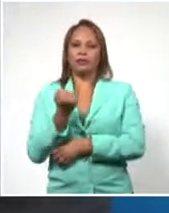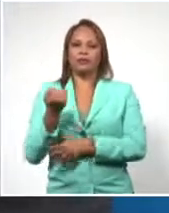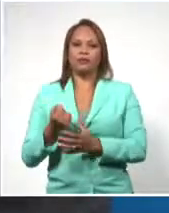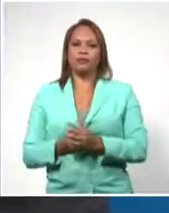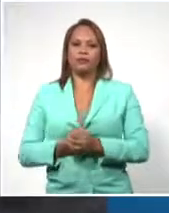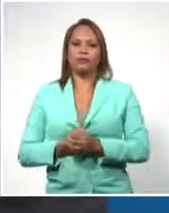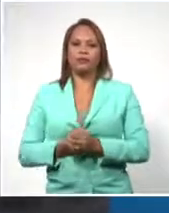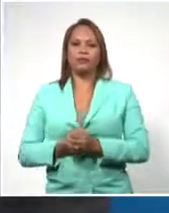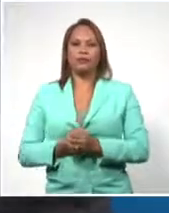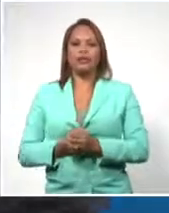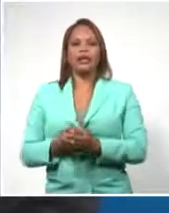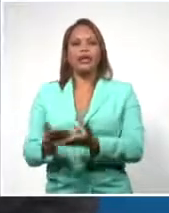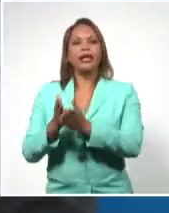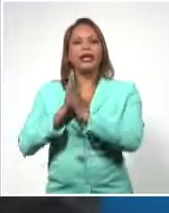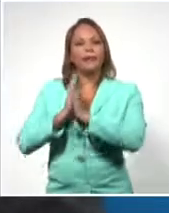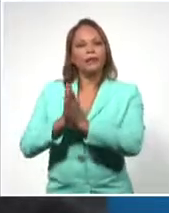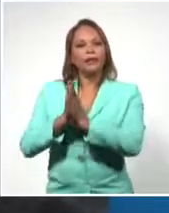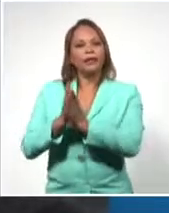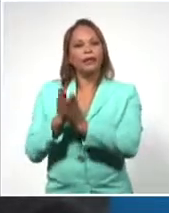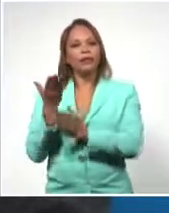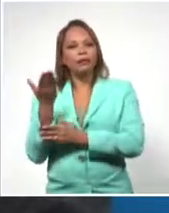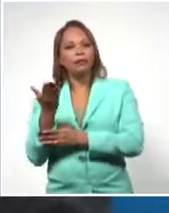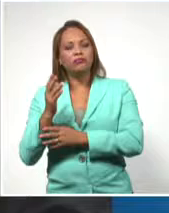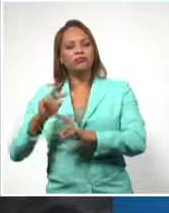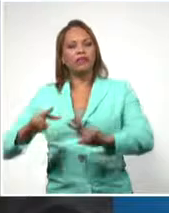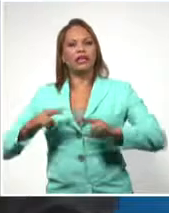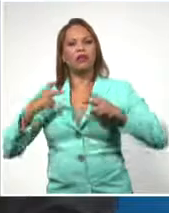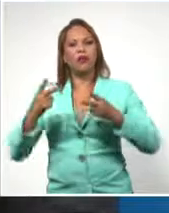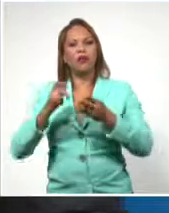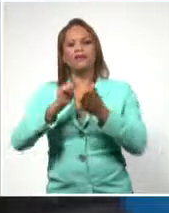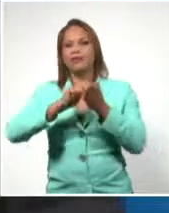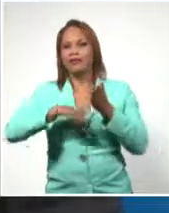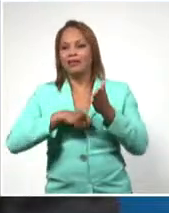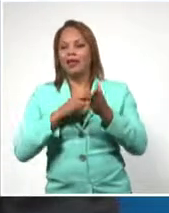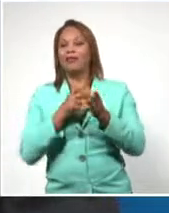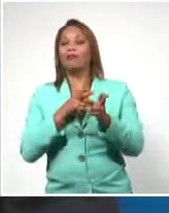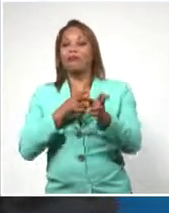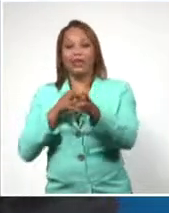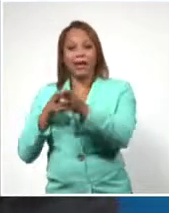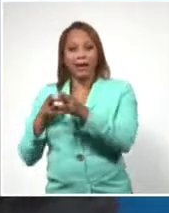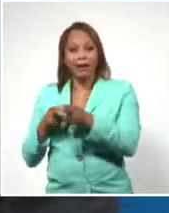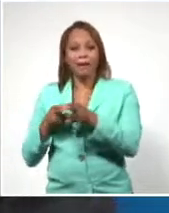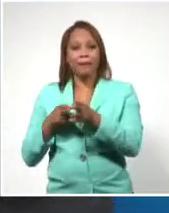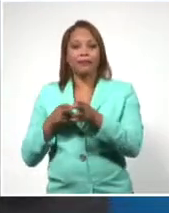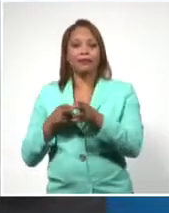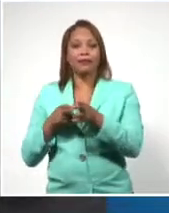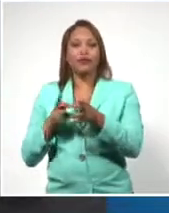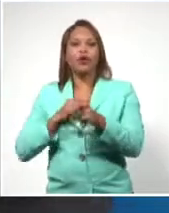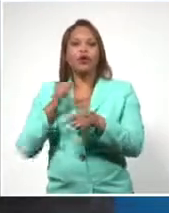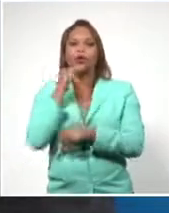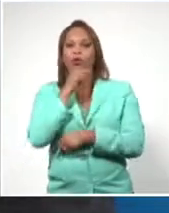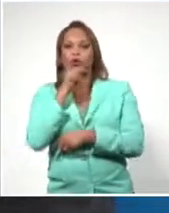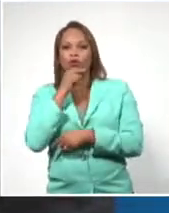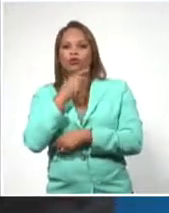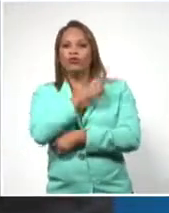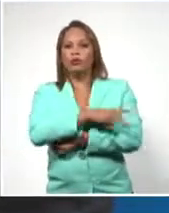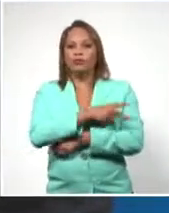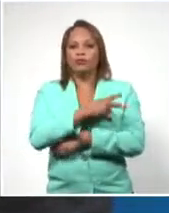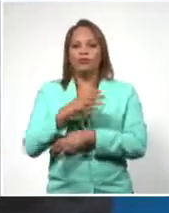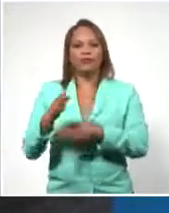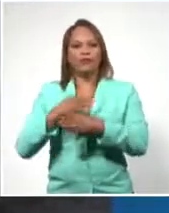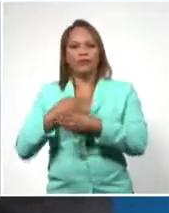Lo instamos a renovar el Tratado de Reducción de Armas Estratégicas con Rusia, START.